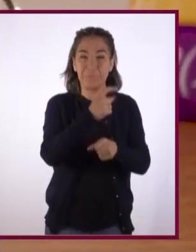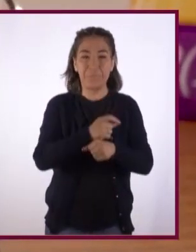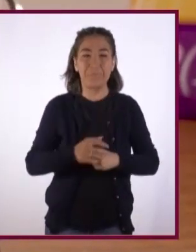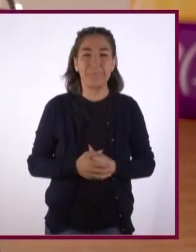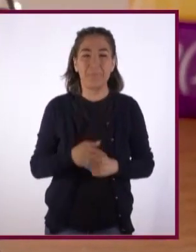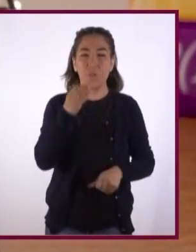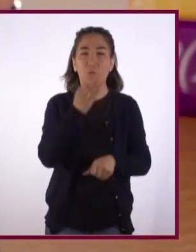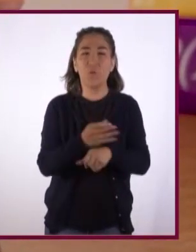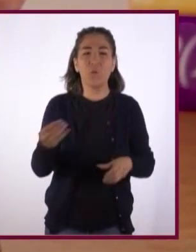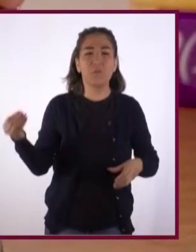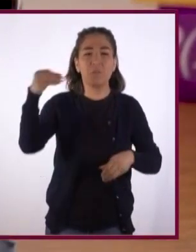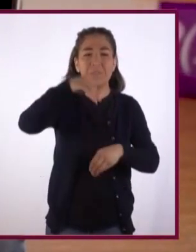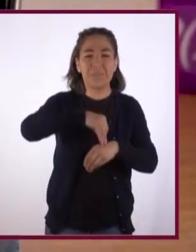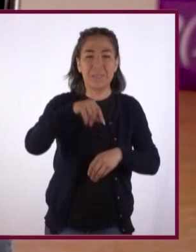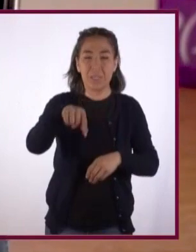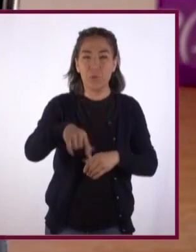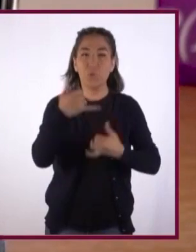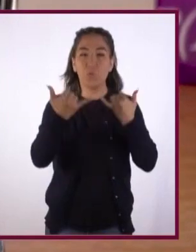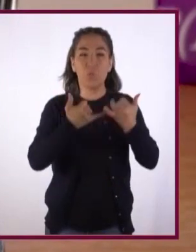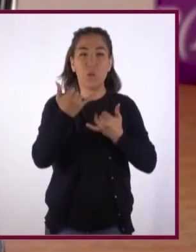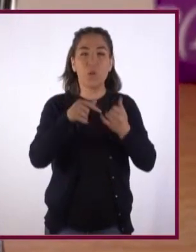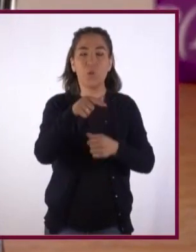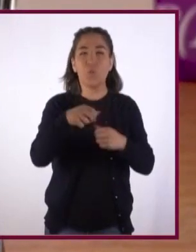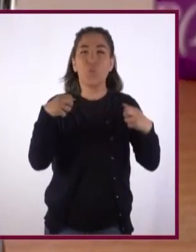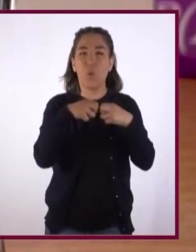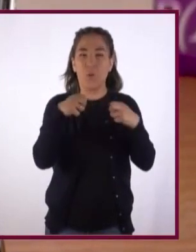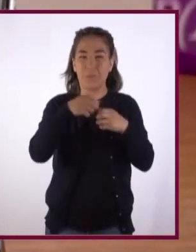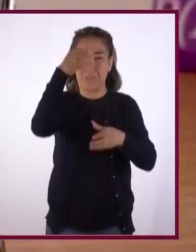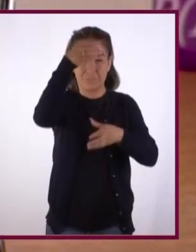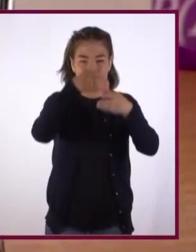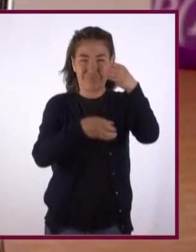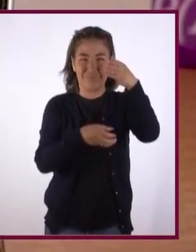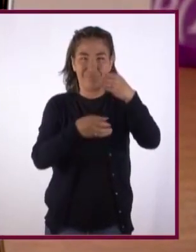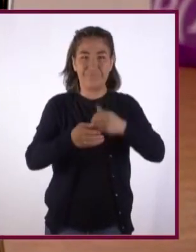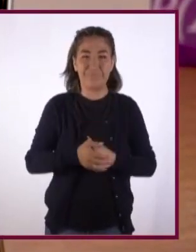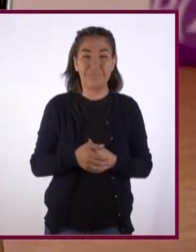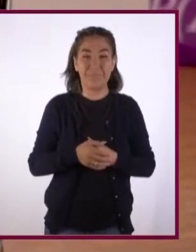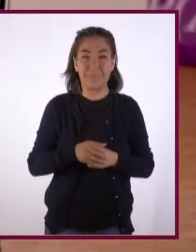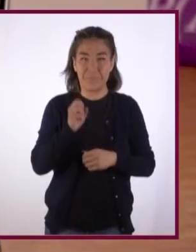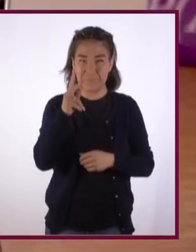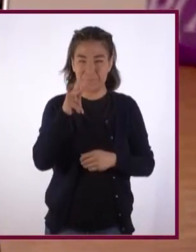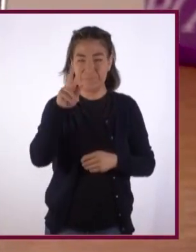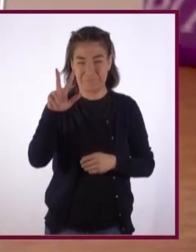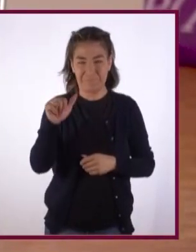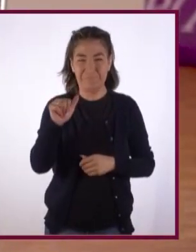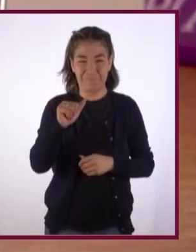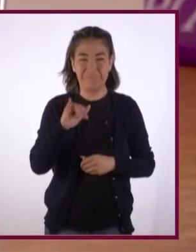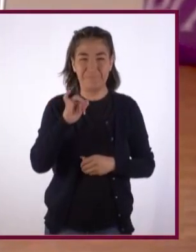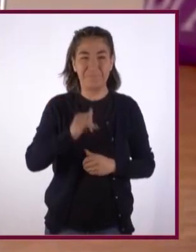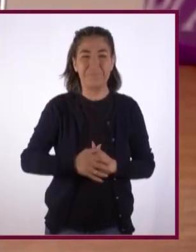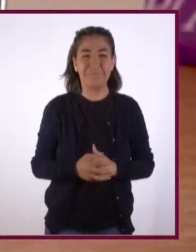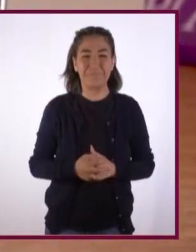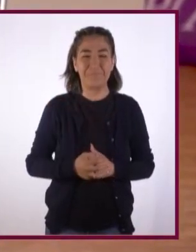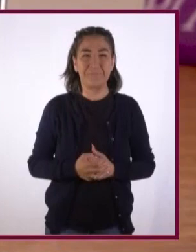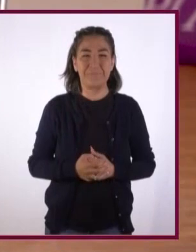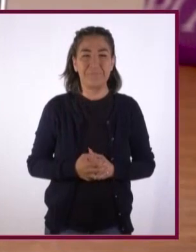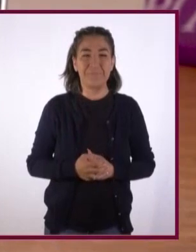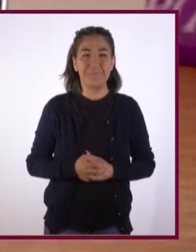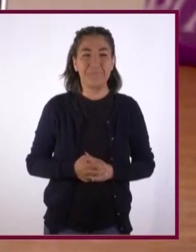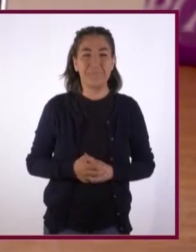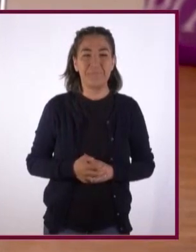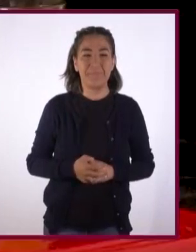Primero, vamos a colocar este jugo dentro de una de las bolsas herméticas. Ok. ¿Va? Mira, ayúdame, por favor. Sí.